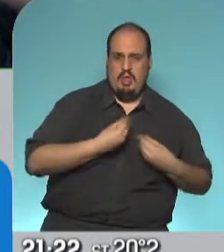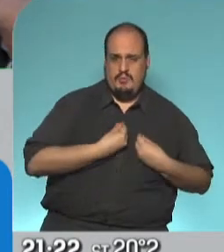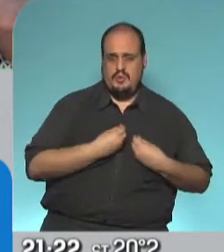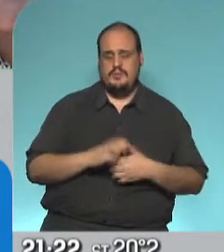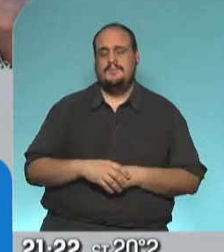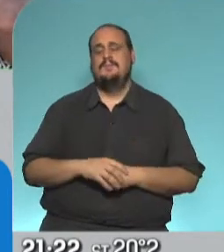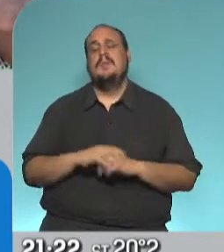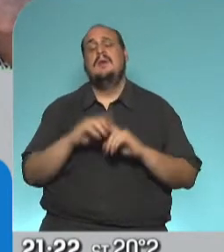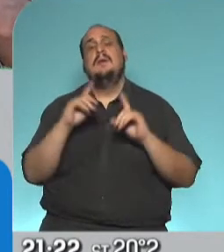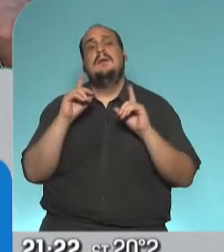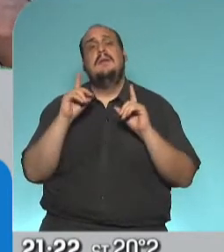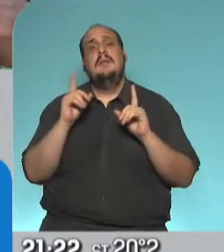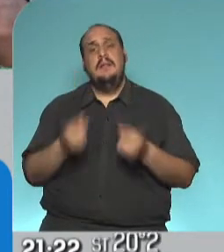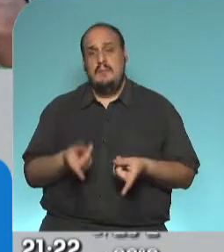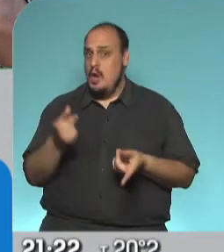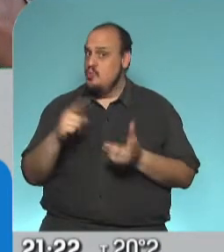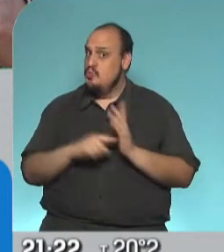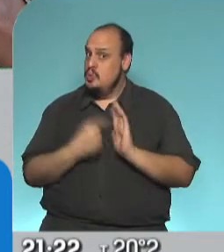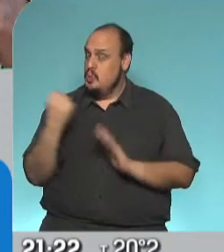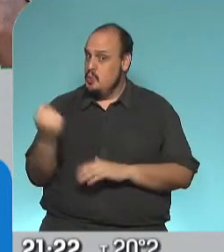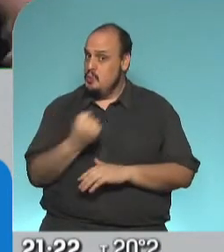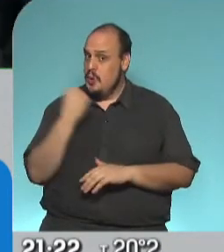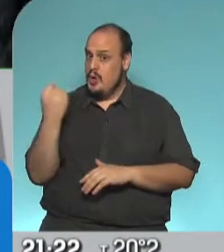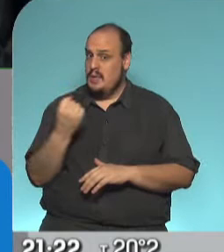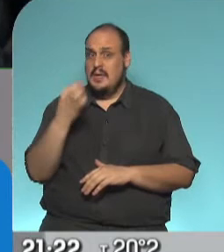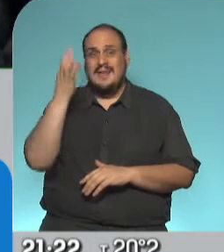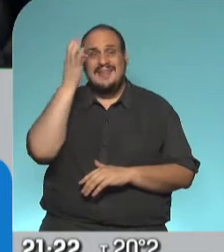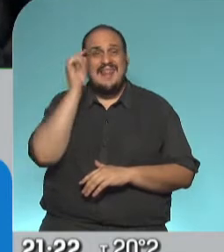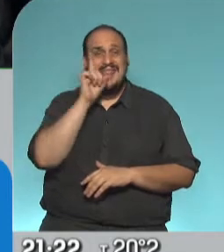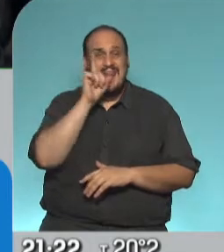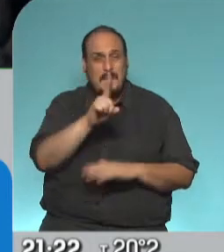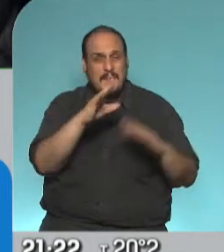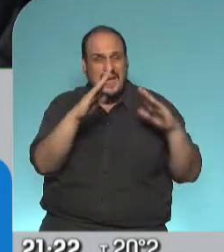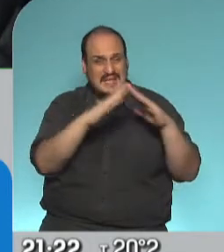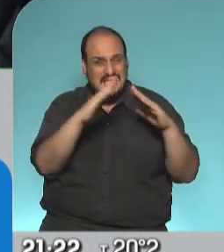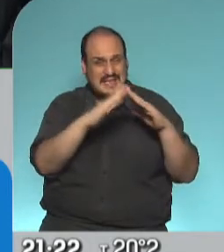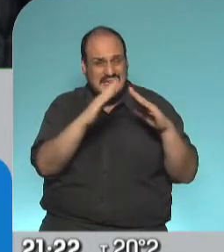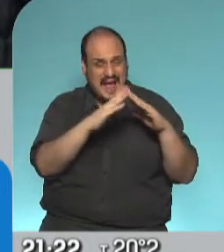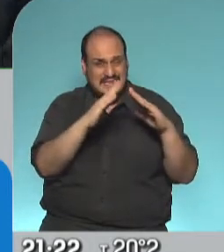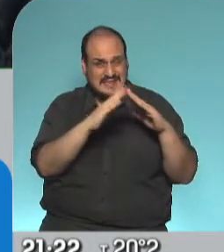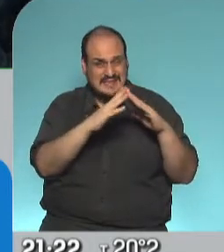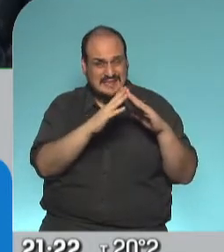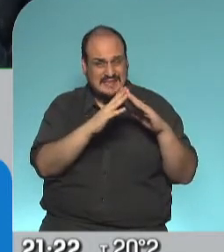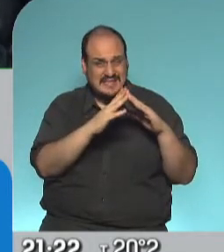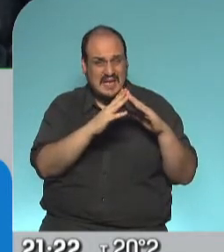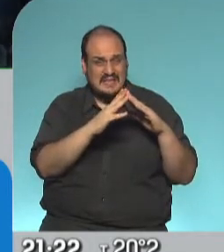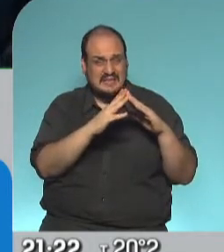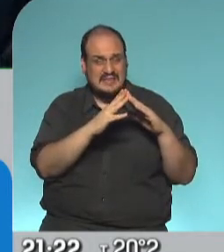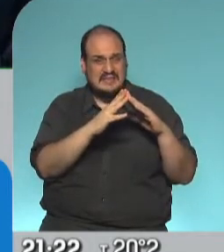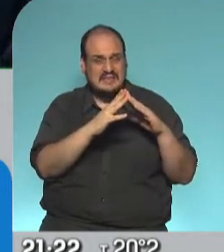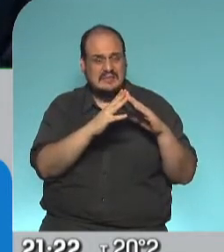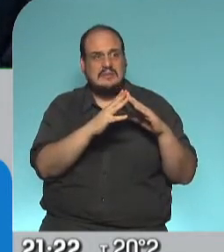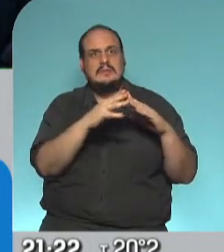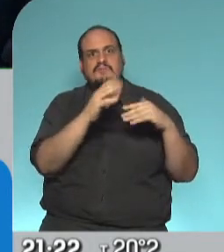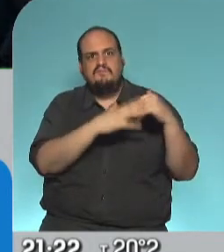lado también, y creo que esto es muy importante, más de 30.000 viviendas que estaban de alguna manera o